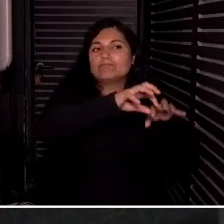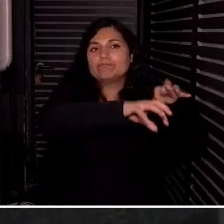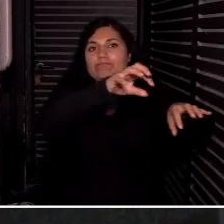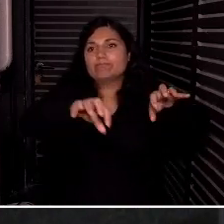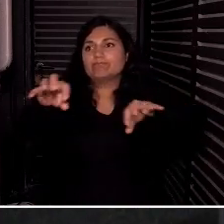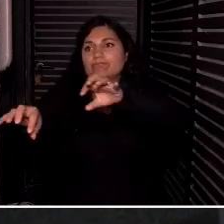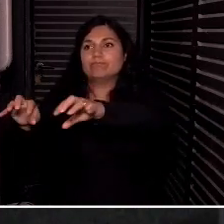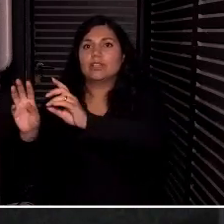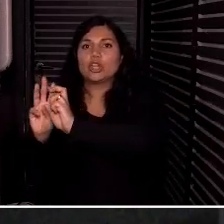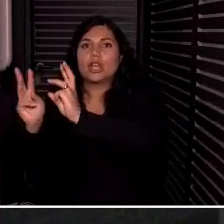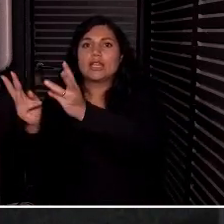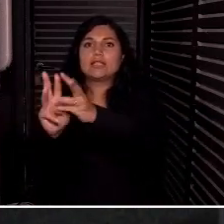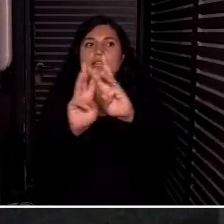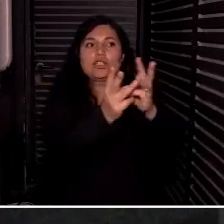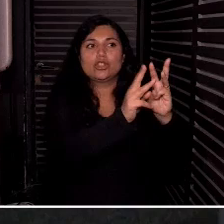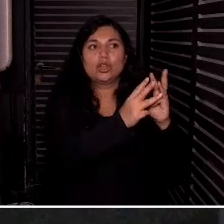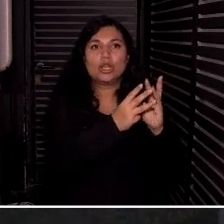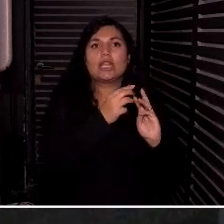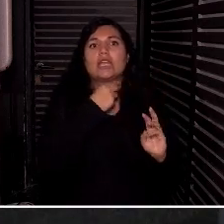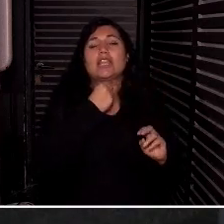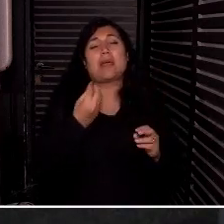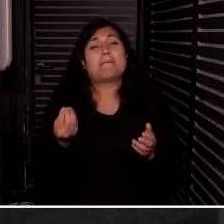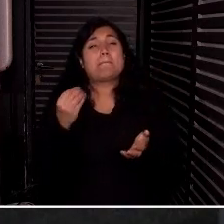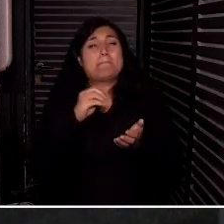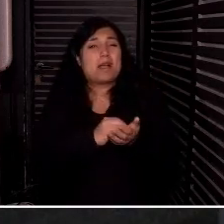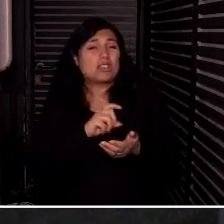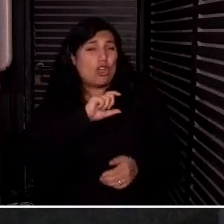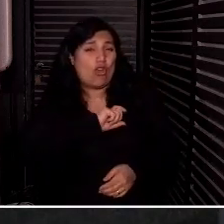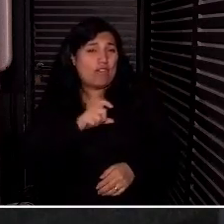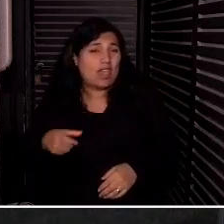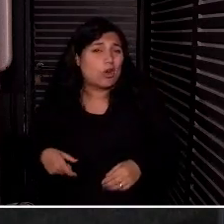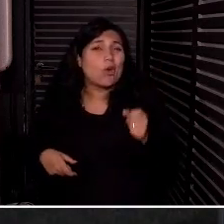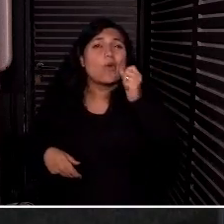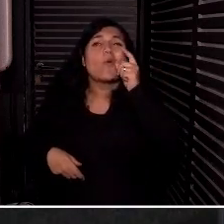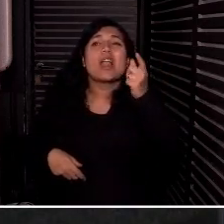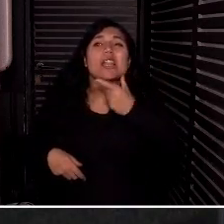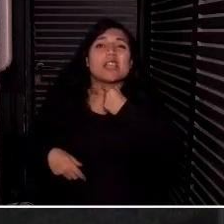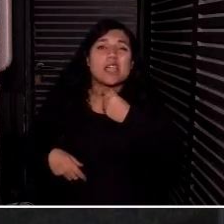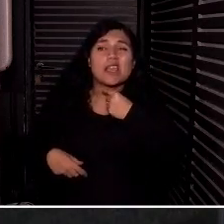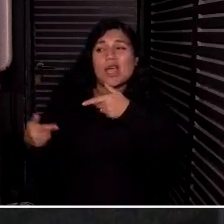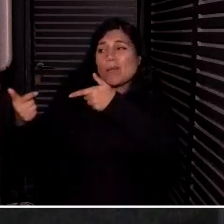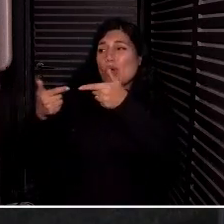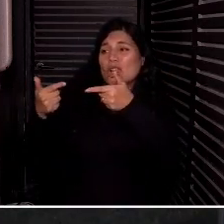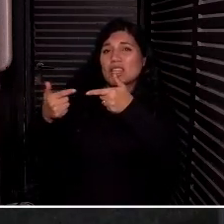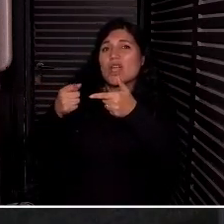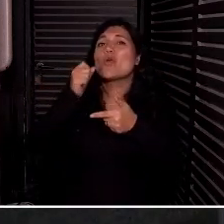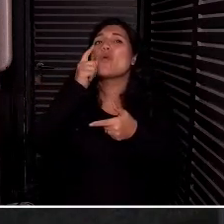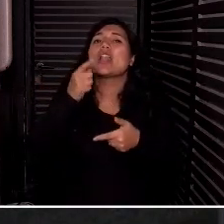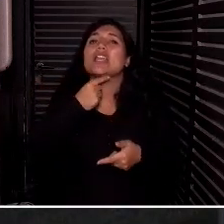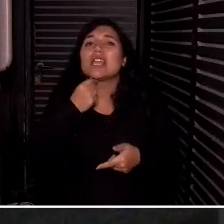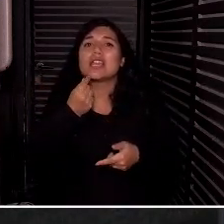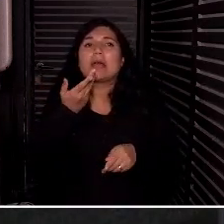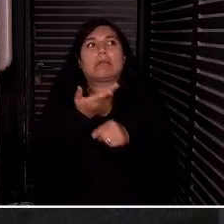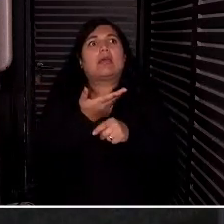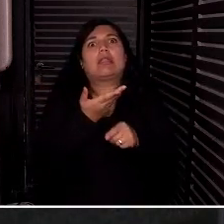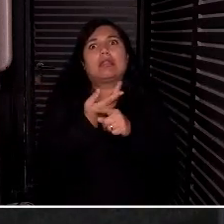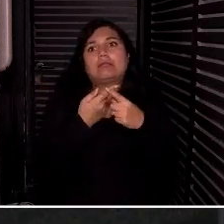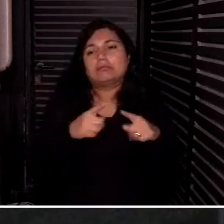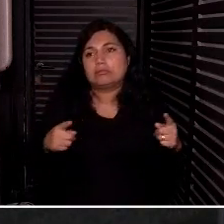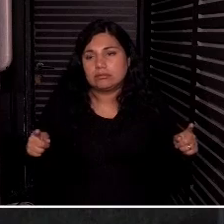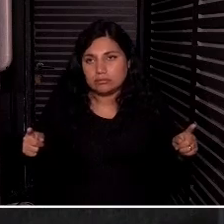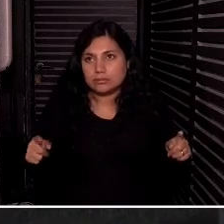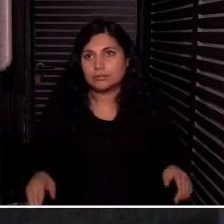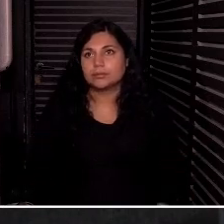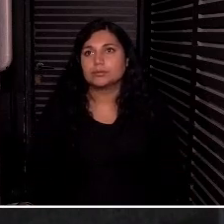Chile Si sumara lo que quiere el Gobierno ya sería mir mirar otra cosa y lo que quiere los partidos políticos sería otra etcétera etcétera no y ahí estamos